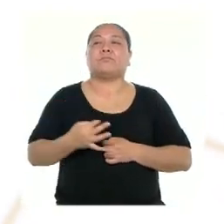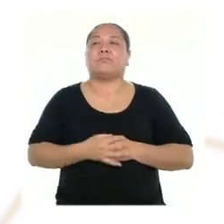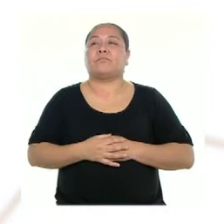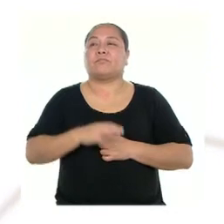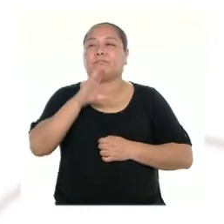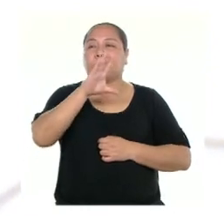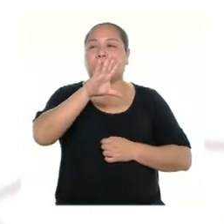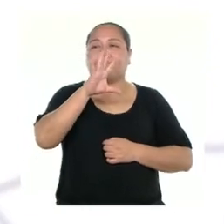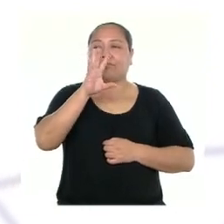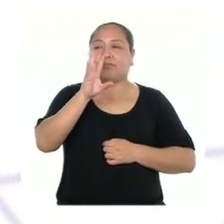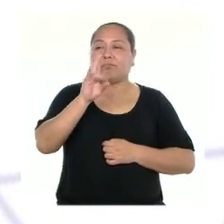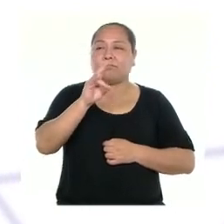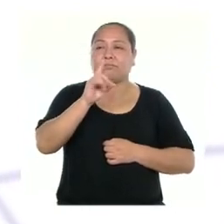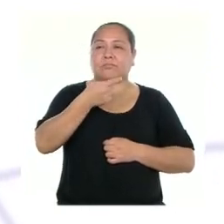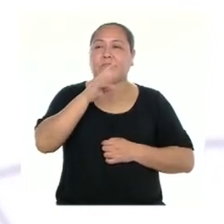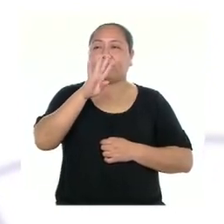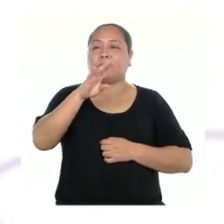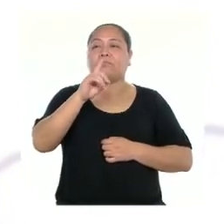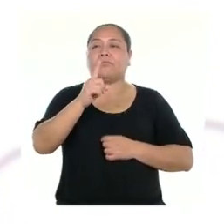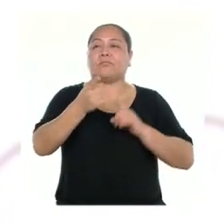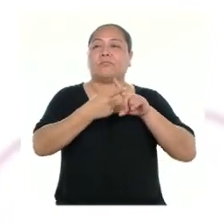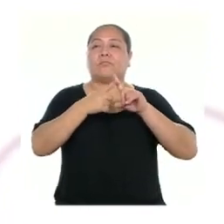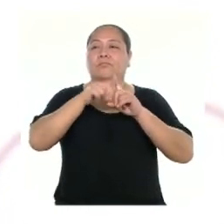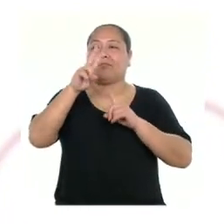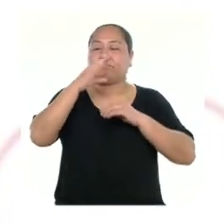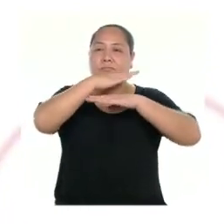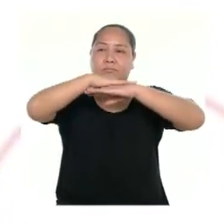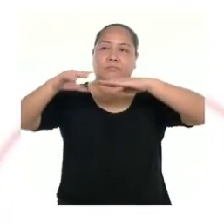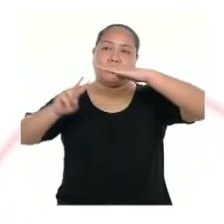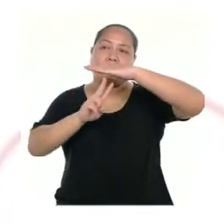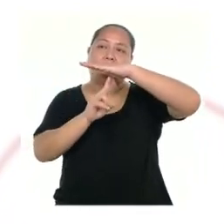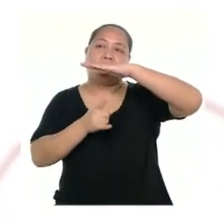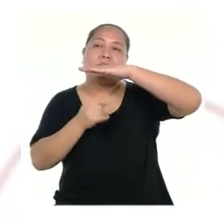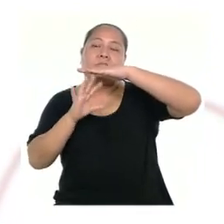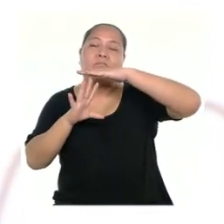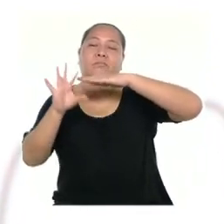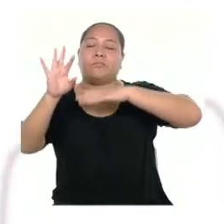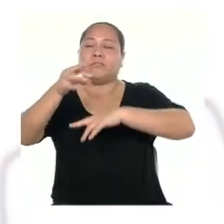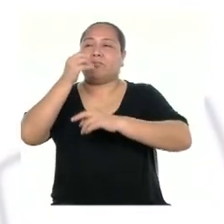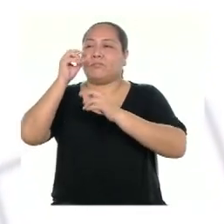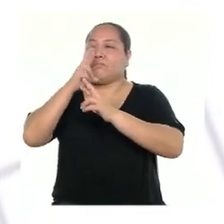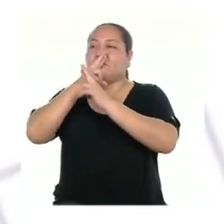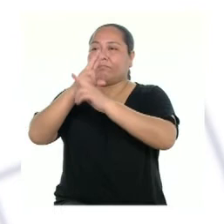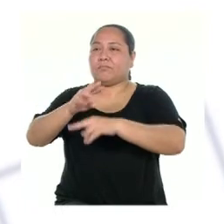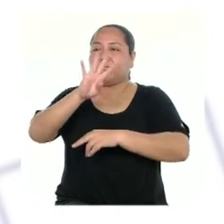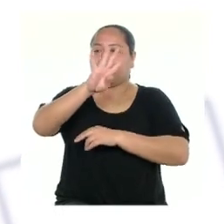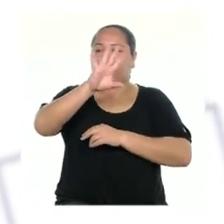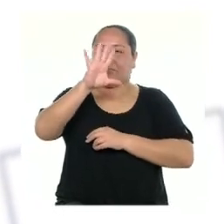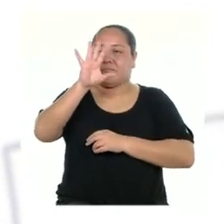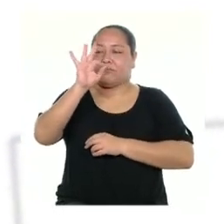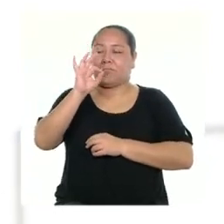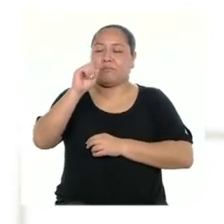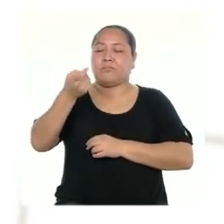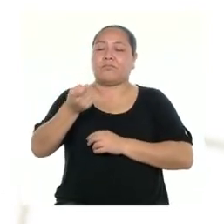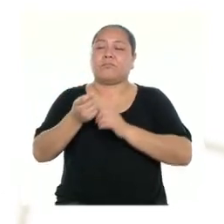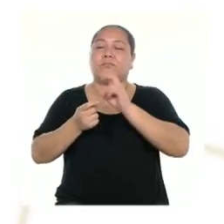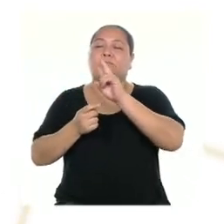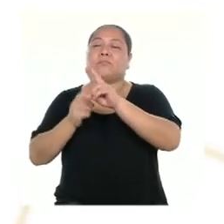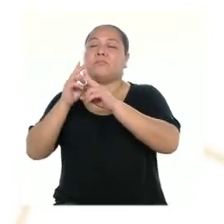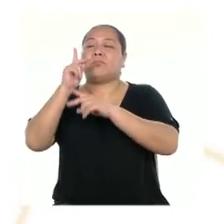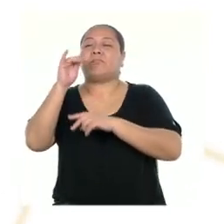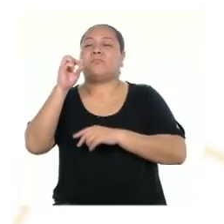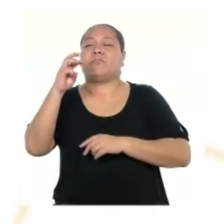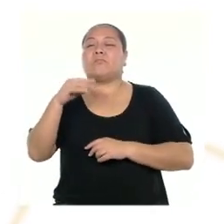tenemos 57,4 por 20, entre 2,5, y obtenemos como resultado 459,2